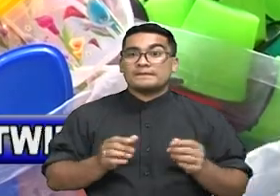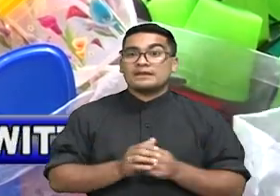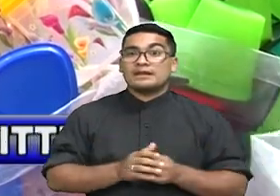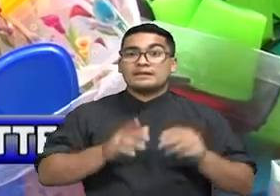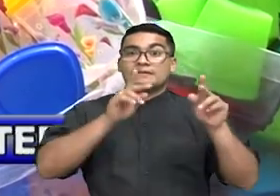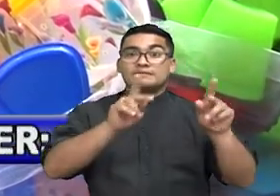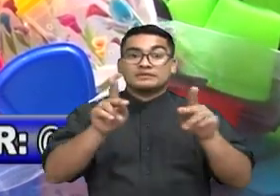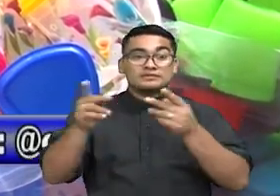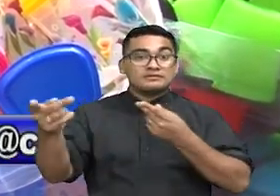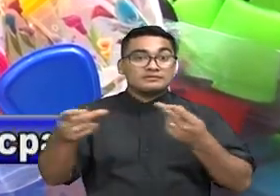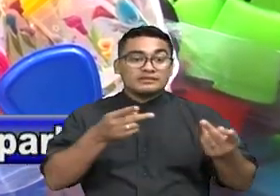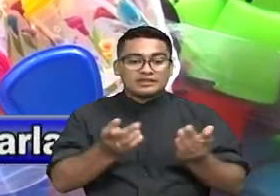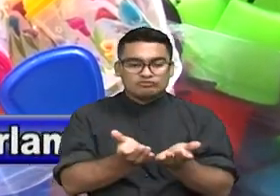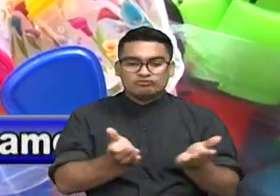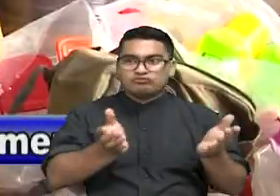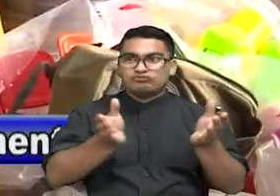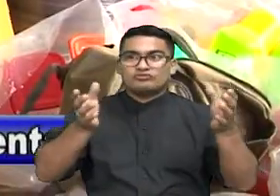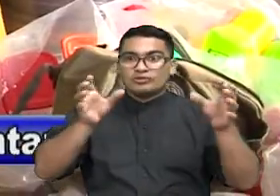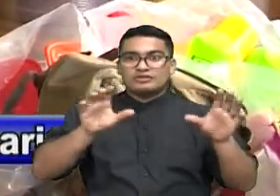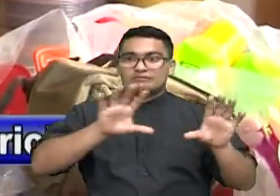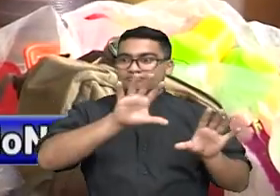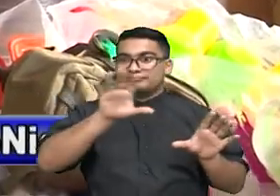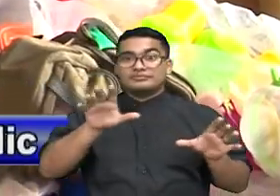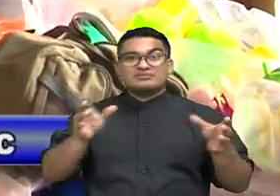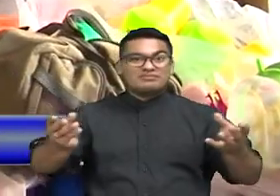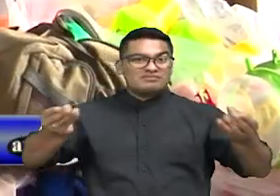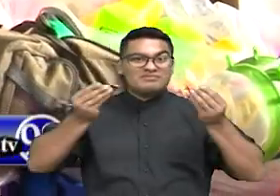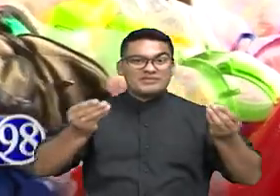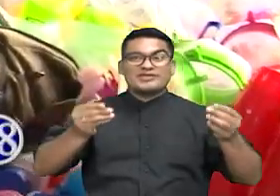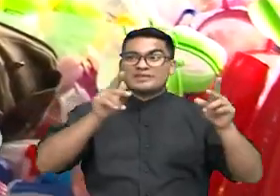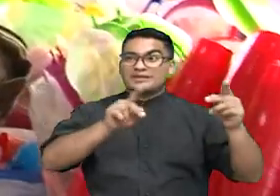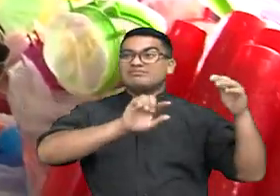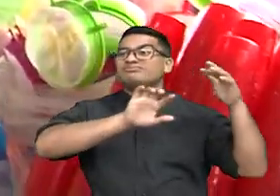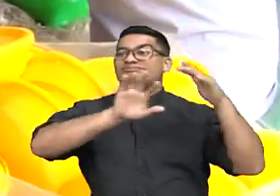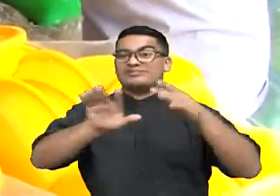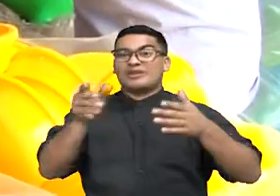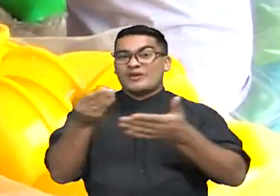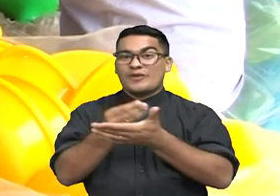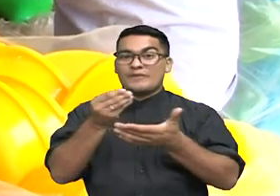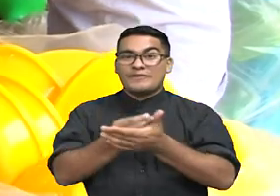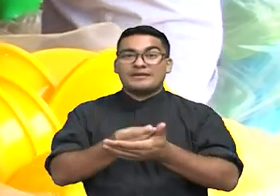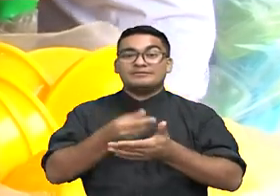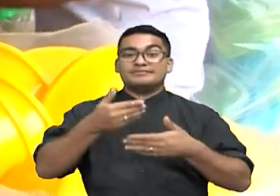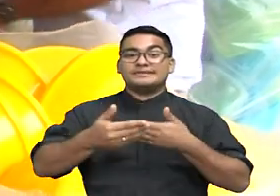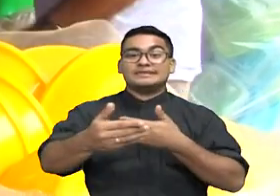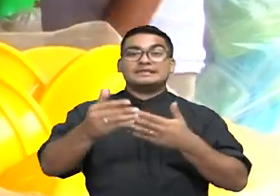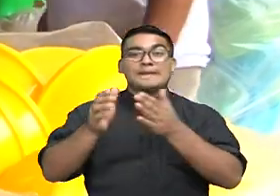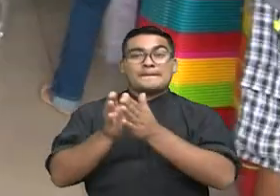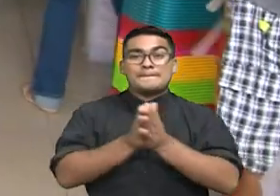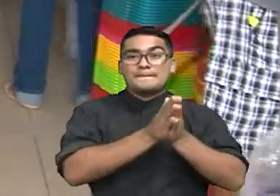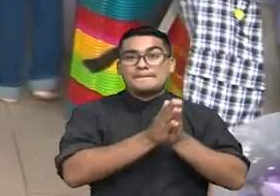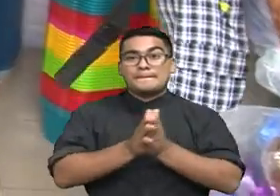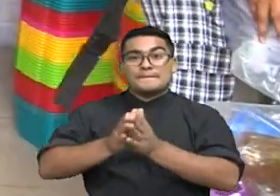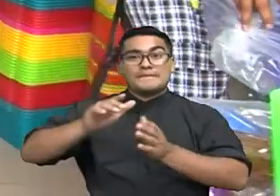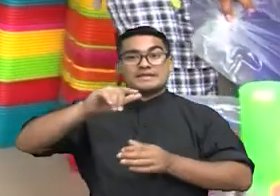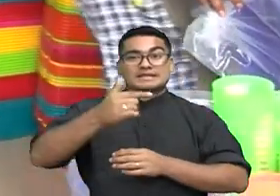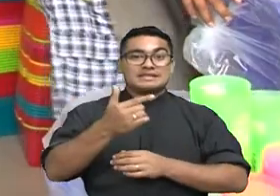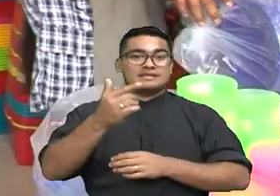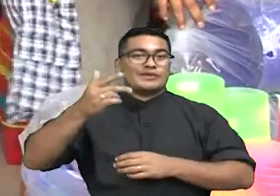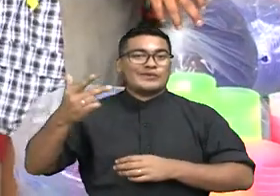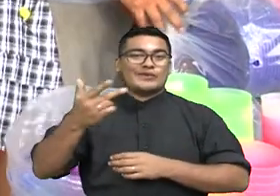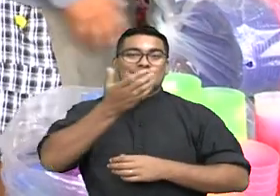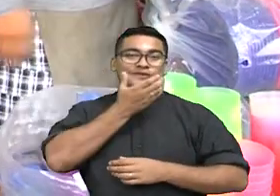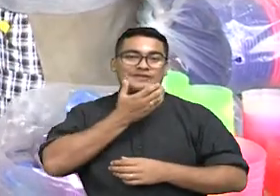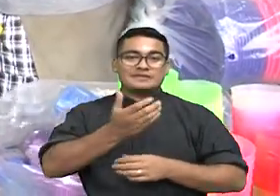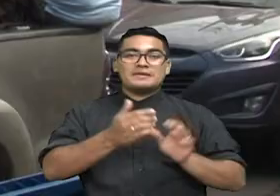comercios de venta de artículos de plástico lucen totalmente llenos de compradores que celebrarán la tradicional Purísima este 7 y 8 de diciembre.